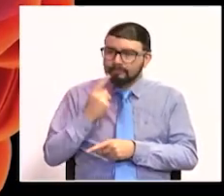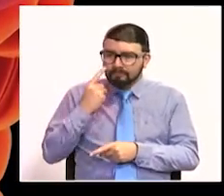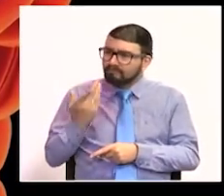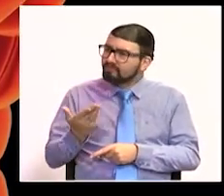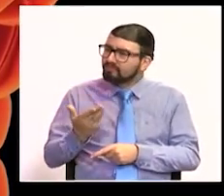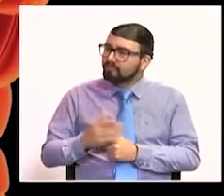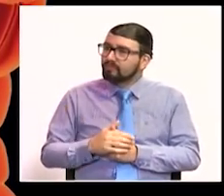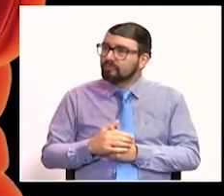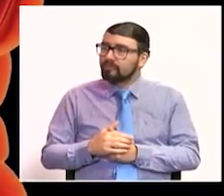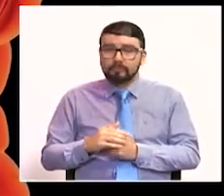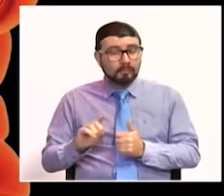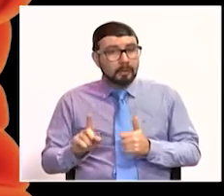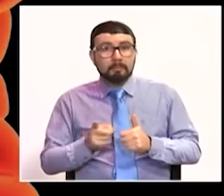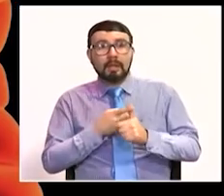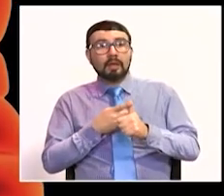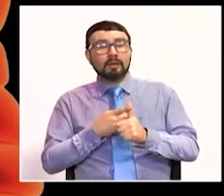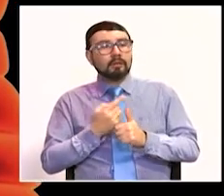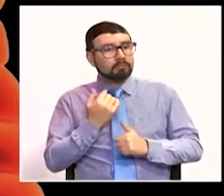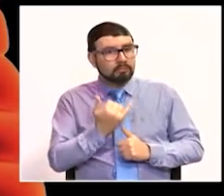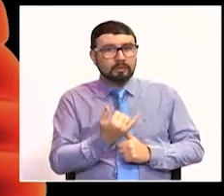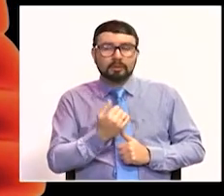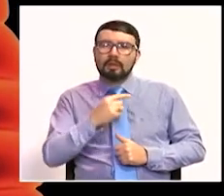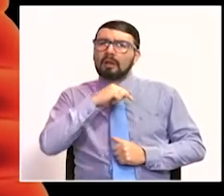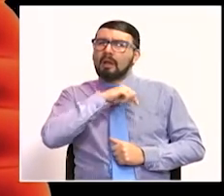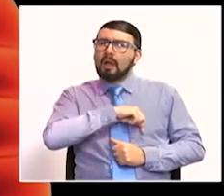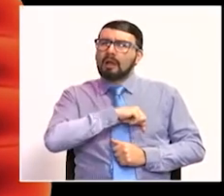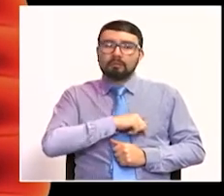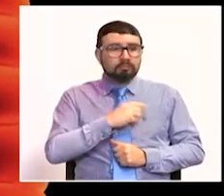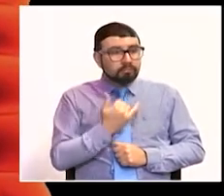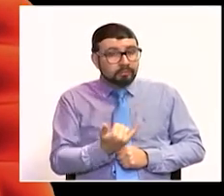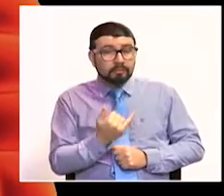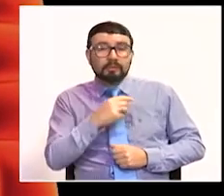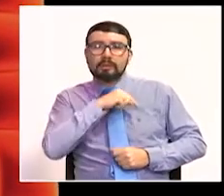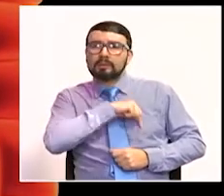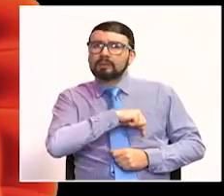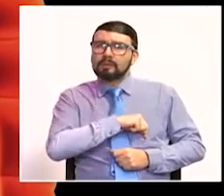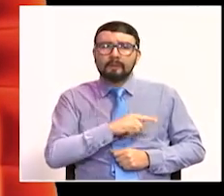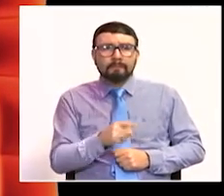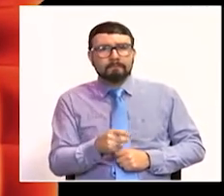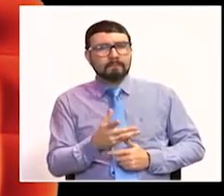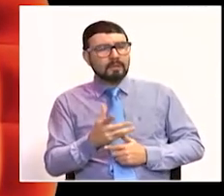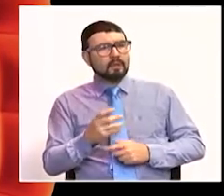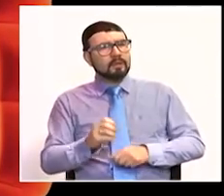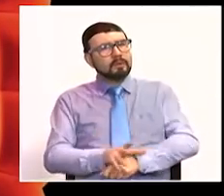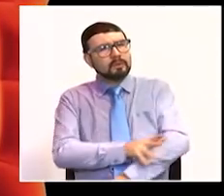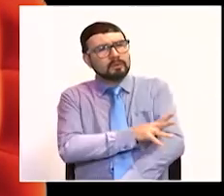la del alma, porque es que el colon está muy relacionado con las emociones, por eso dice que el que no llora